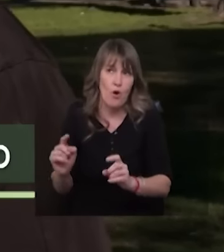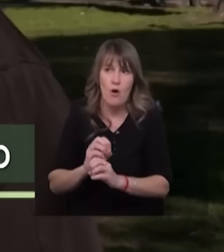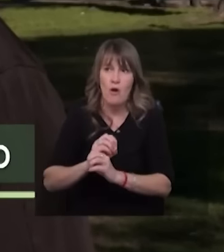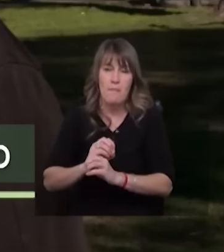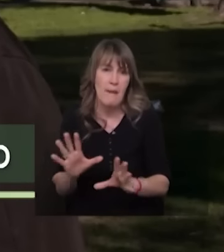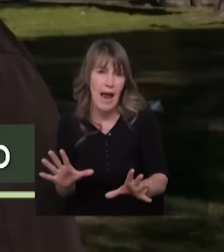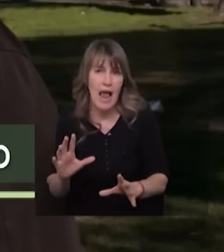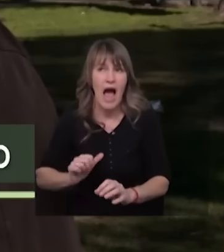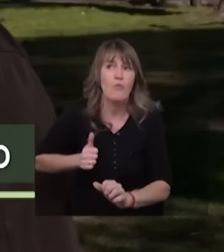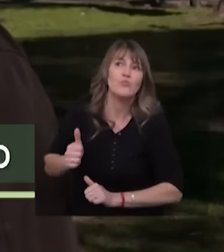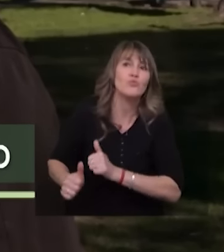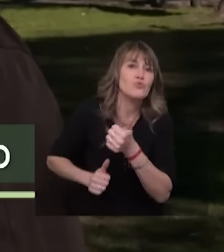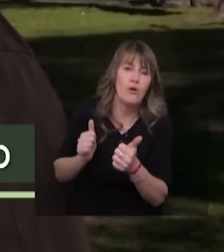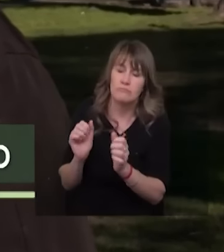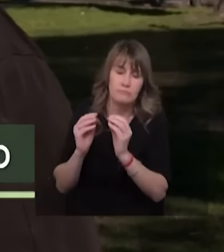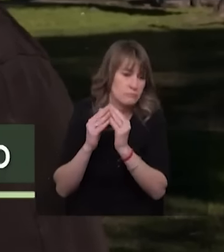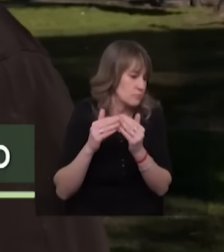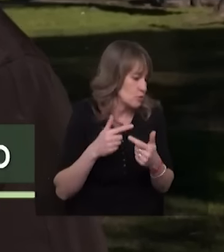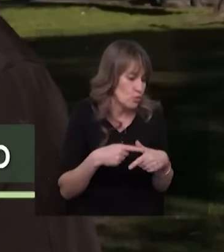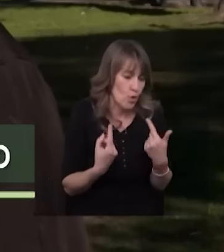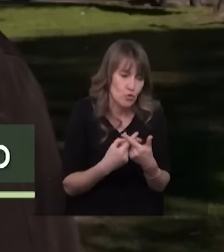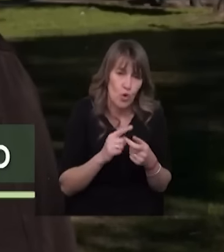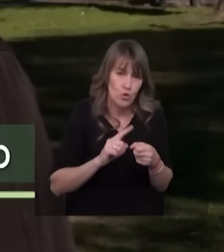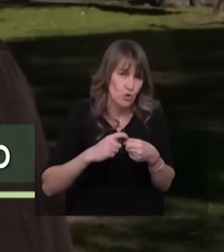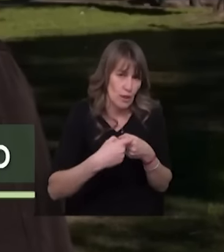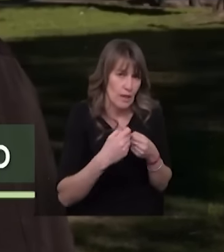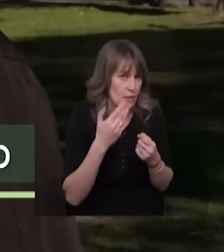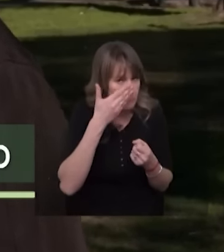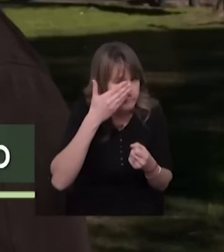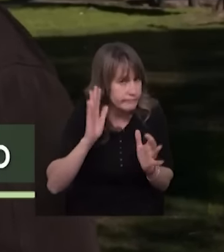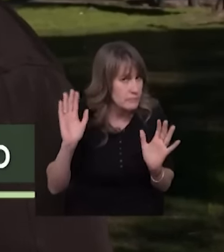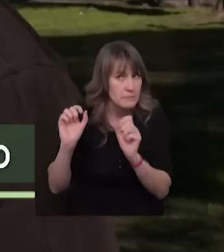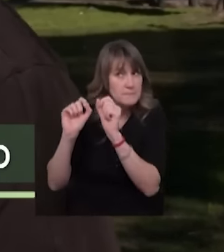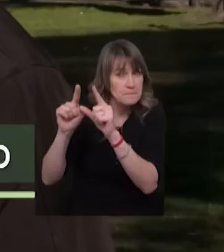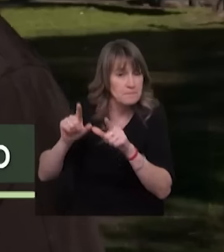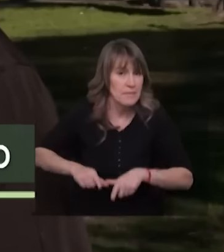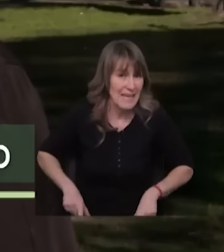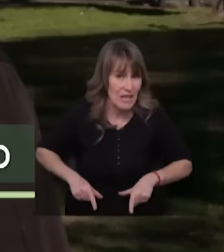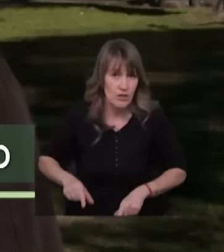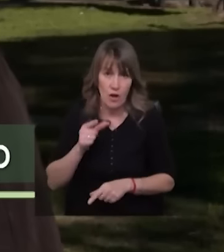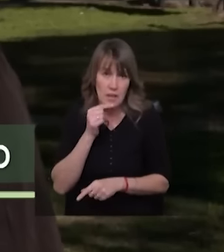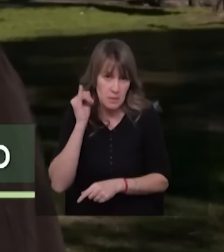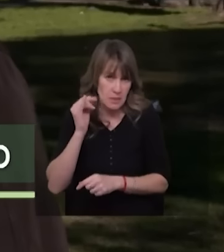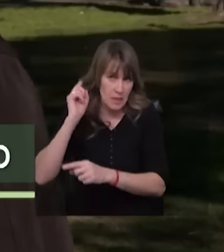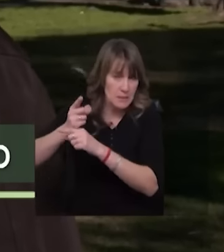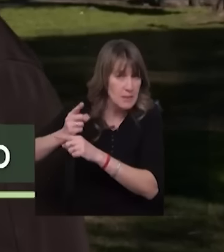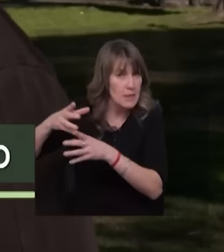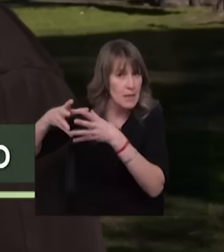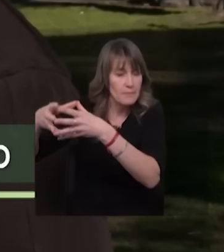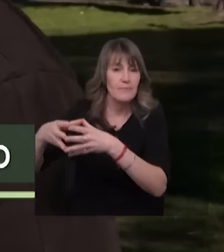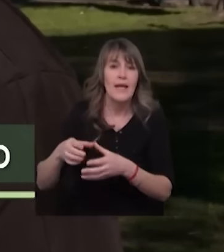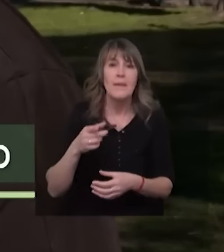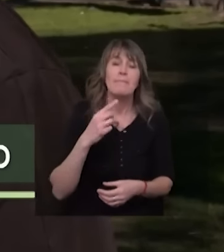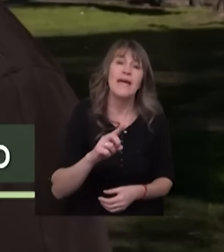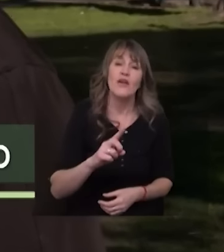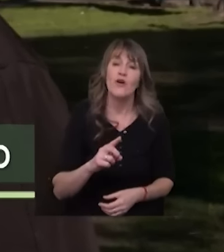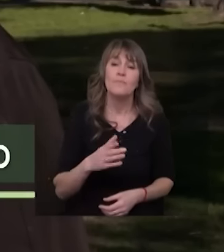algún abuso eso no nos corresponde a nosotros ahora sí lo que nosotros sí estamos viendo Es que se está